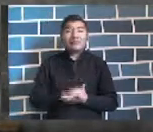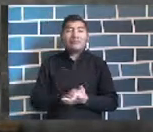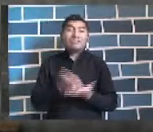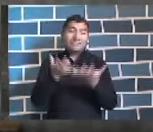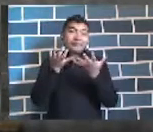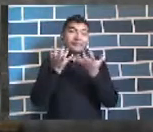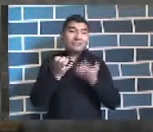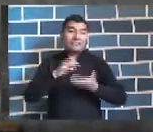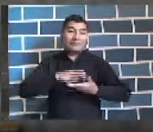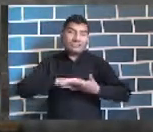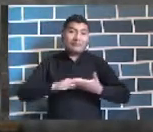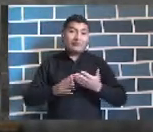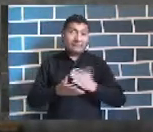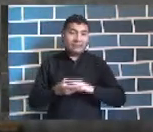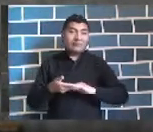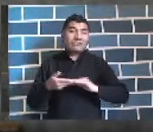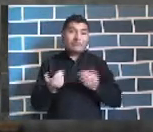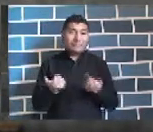Quisiera comentar